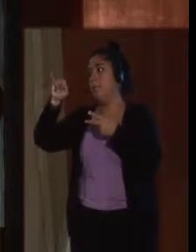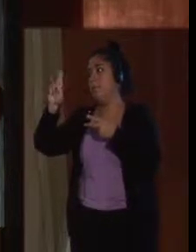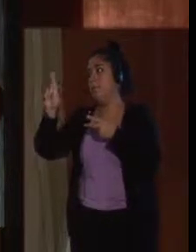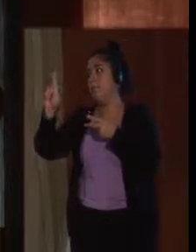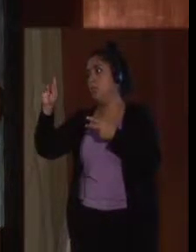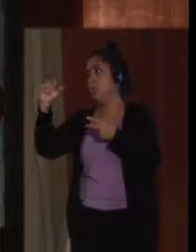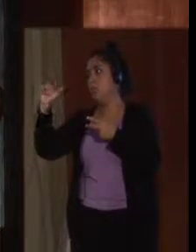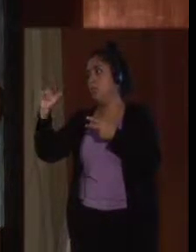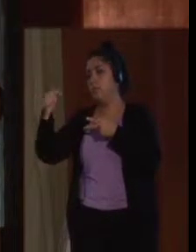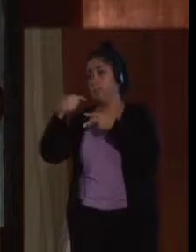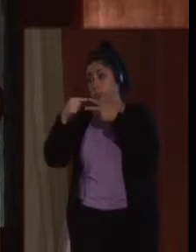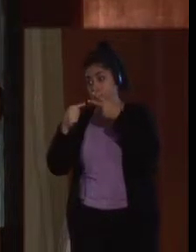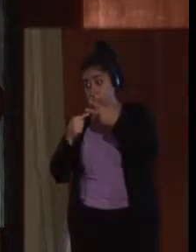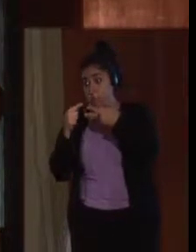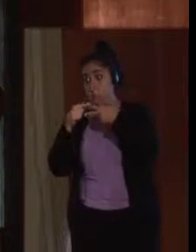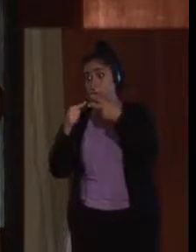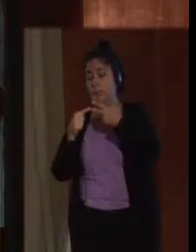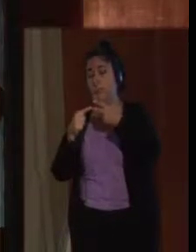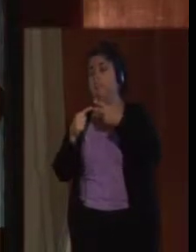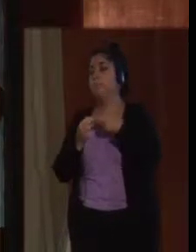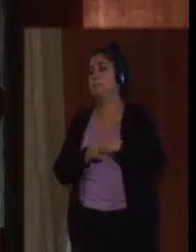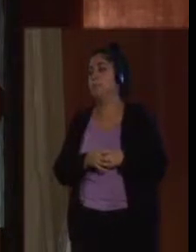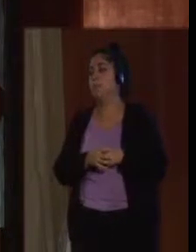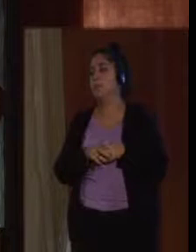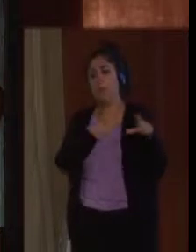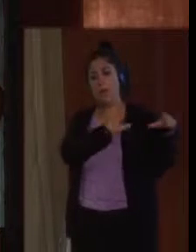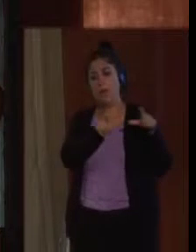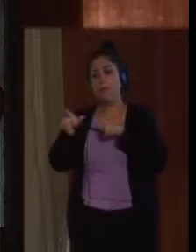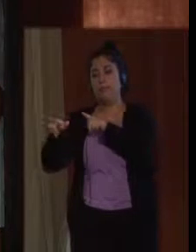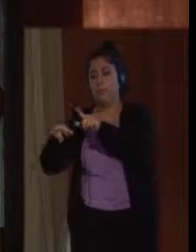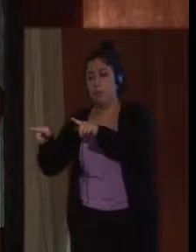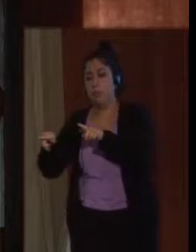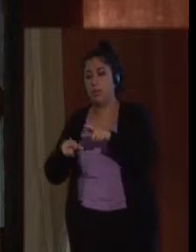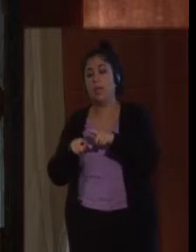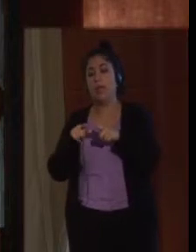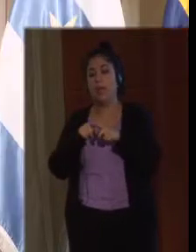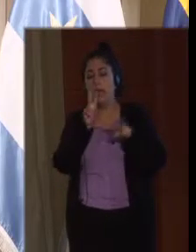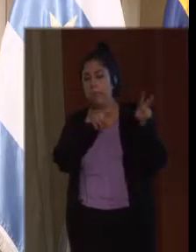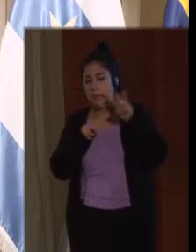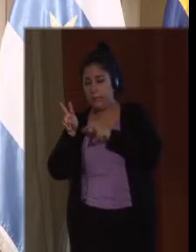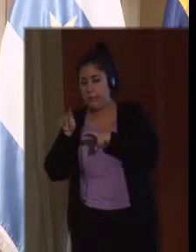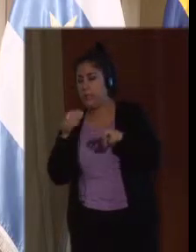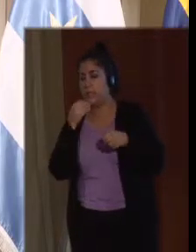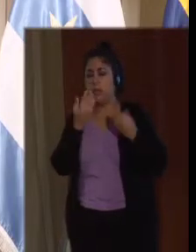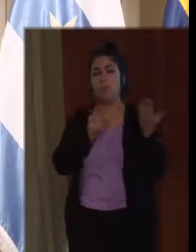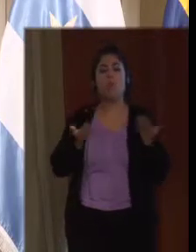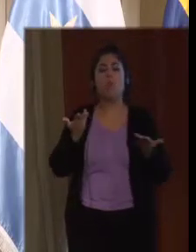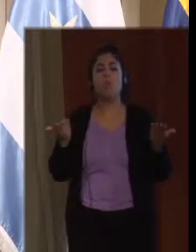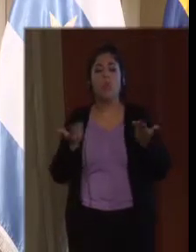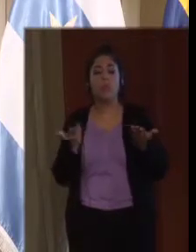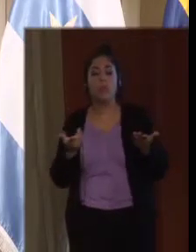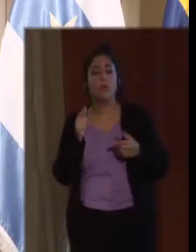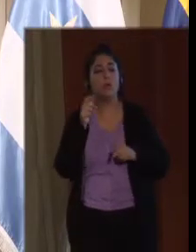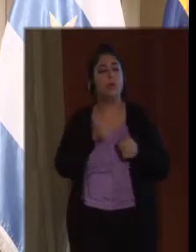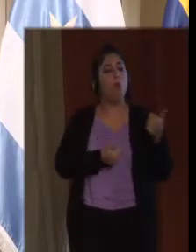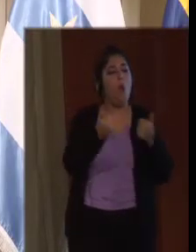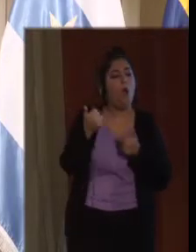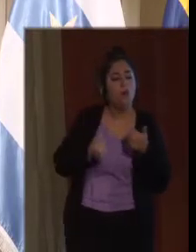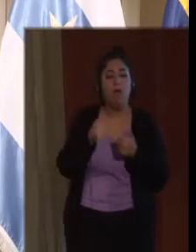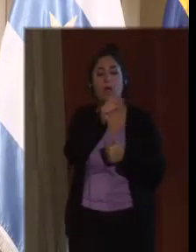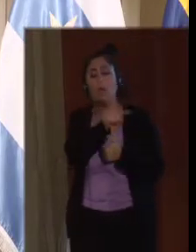se sienta sus bases en los mecanismos de financiamiento, lógicamente, y en sistemas de información.